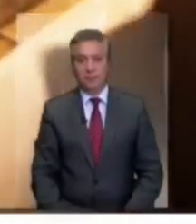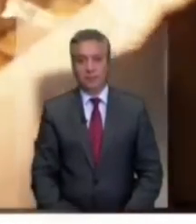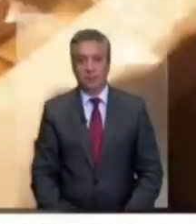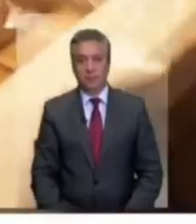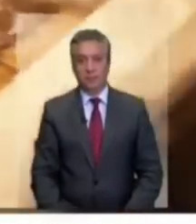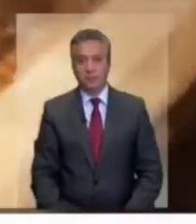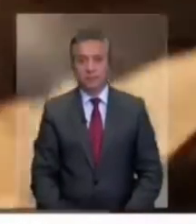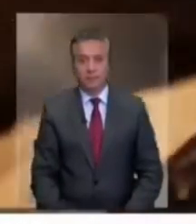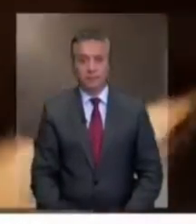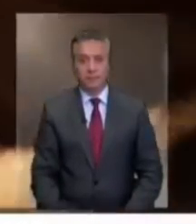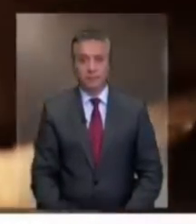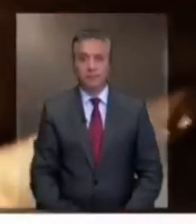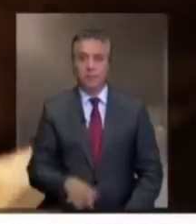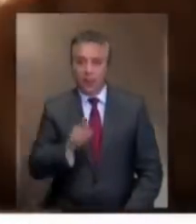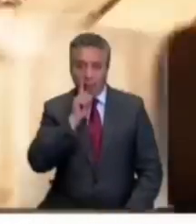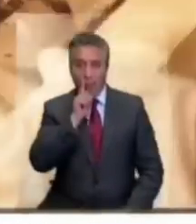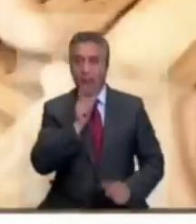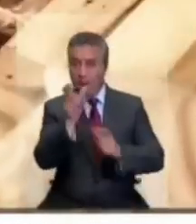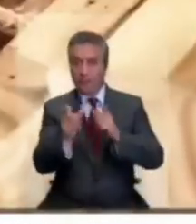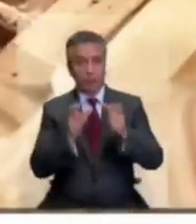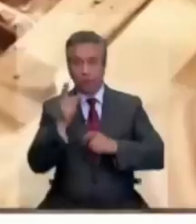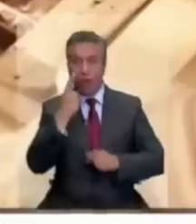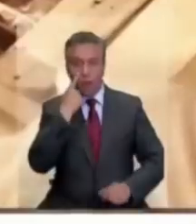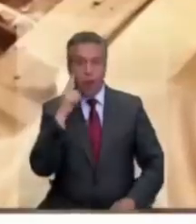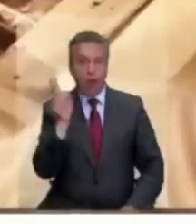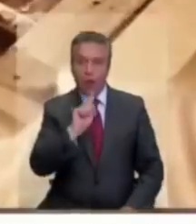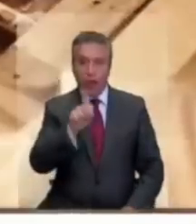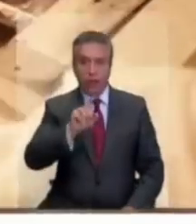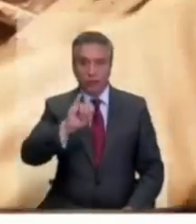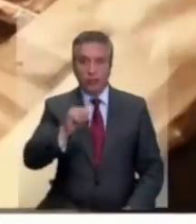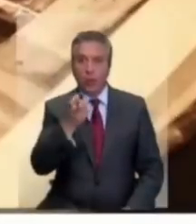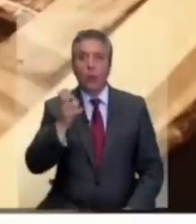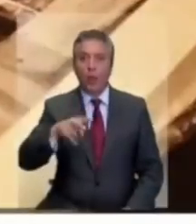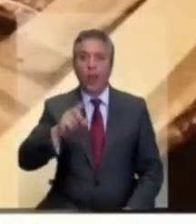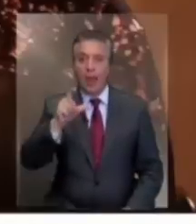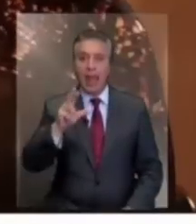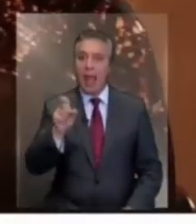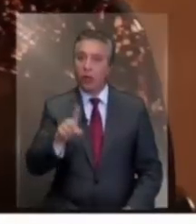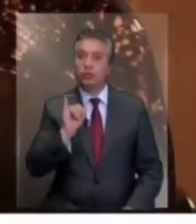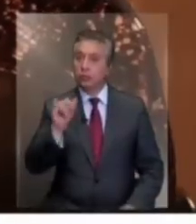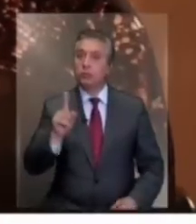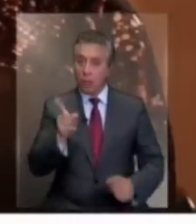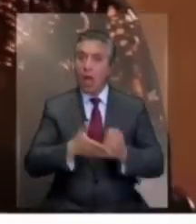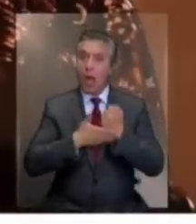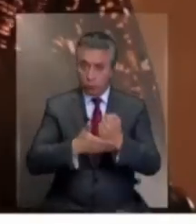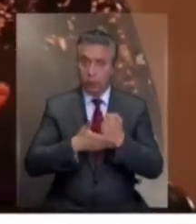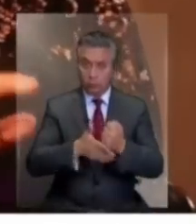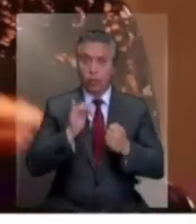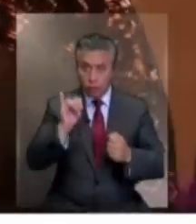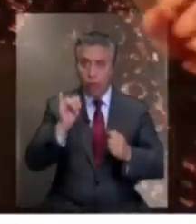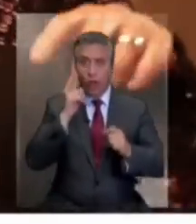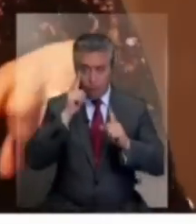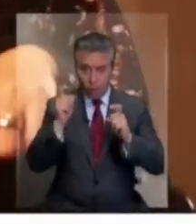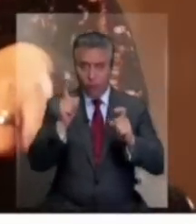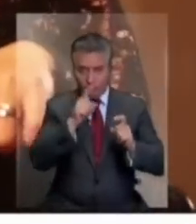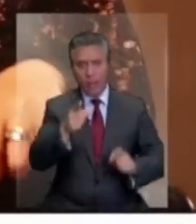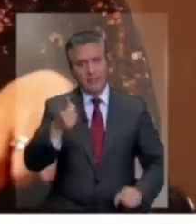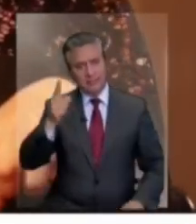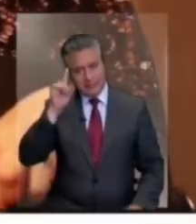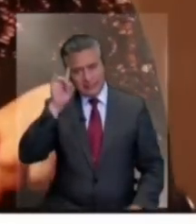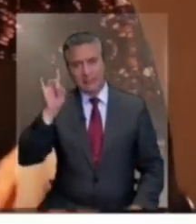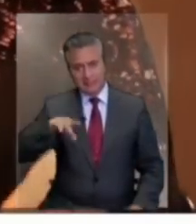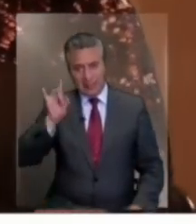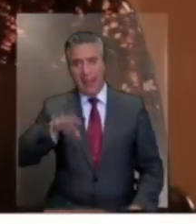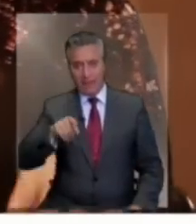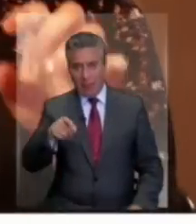llorar hay gente que no conoce a Juan Carlos y que ha ayudado Y hay muchos fotógrafos que sabe del valor de